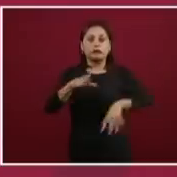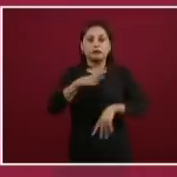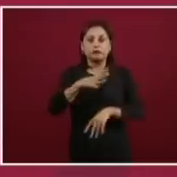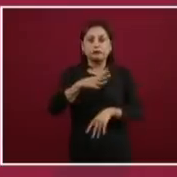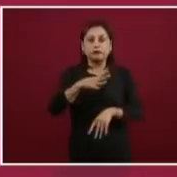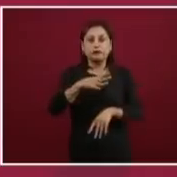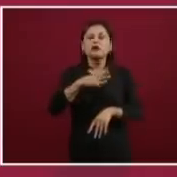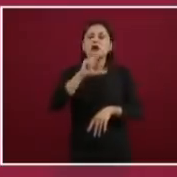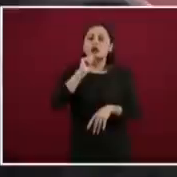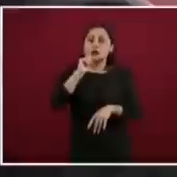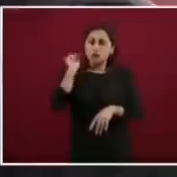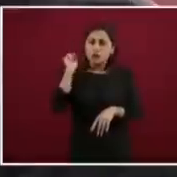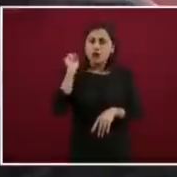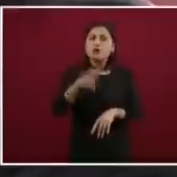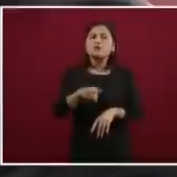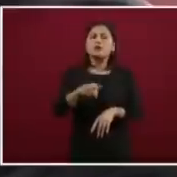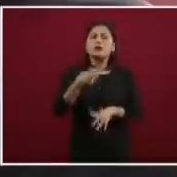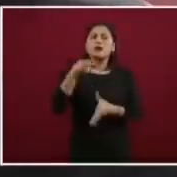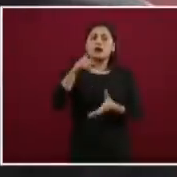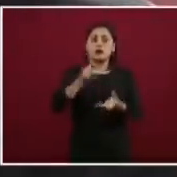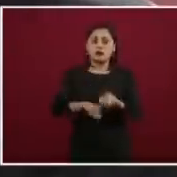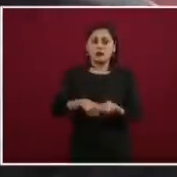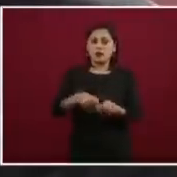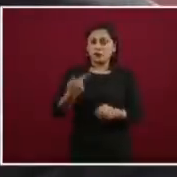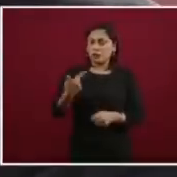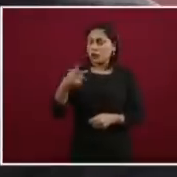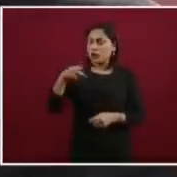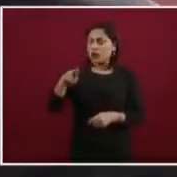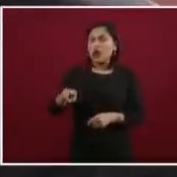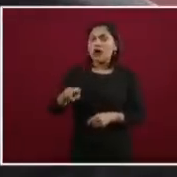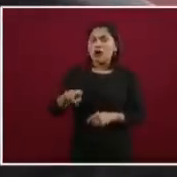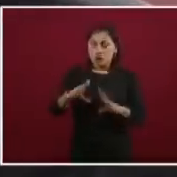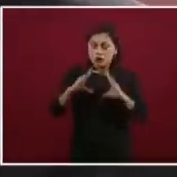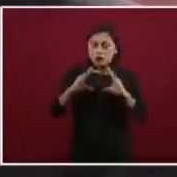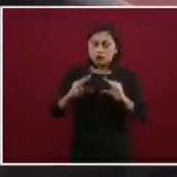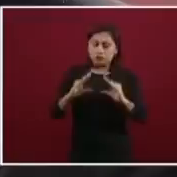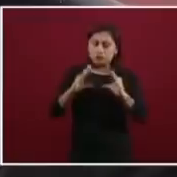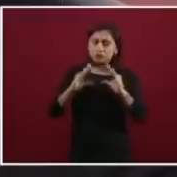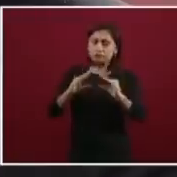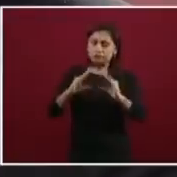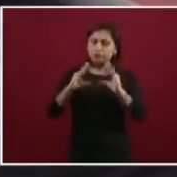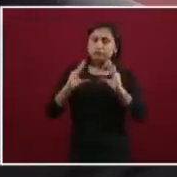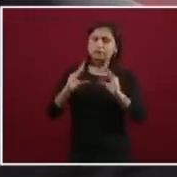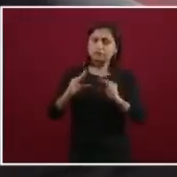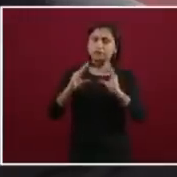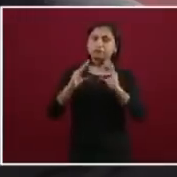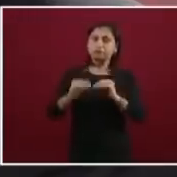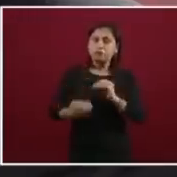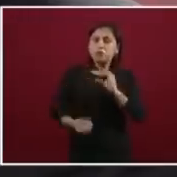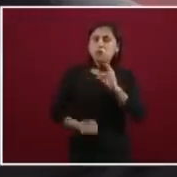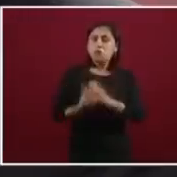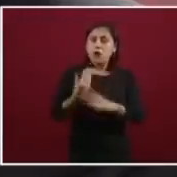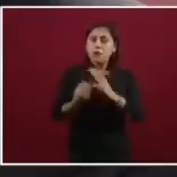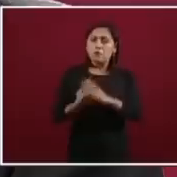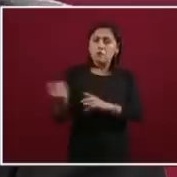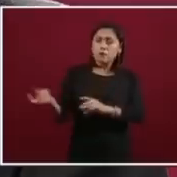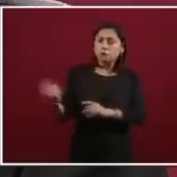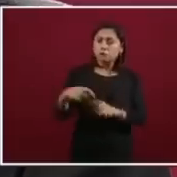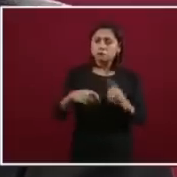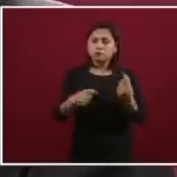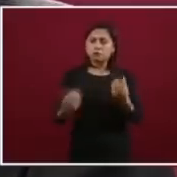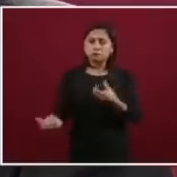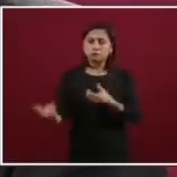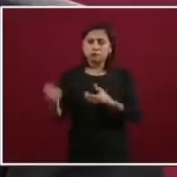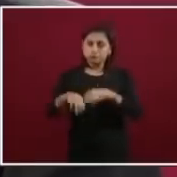capacitando se están reclutando se están formando nuevos elementos vamos a ir avanzando se